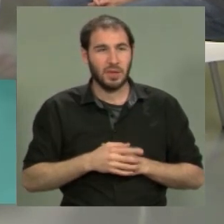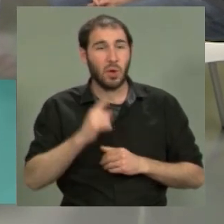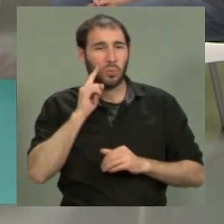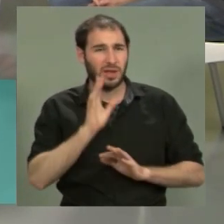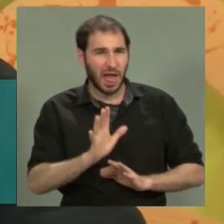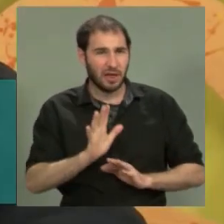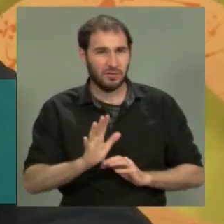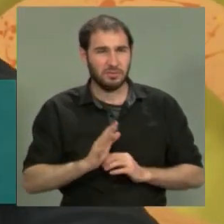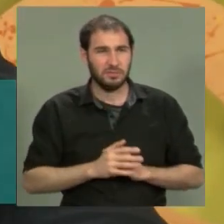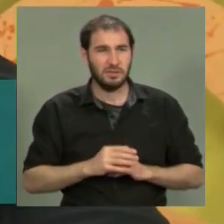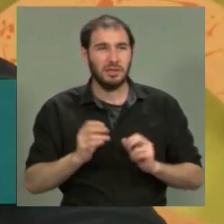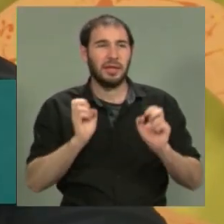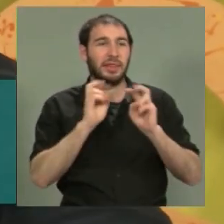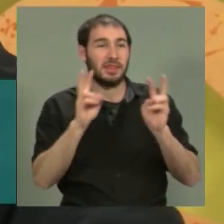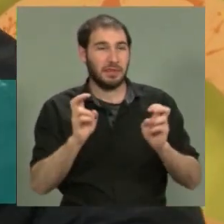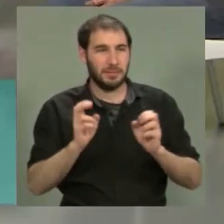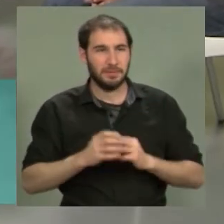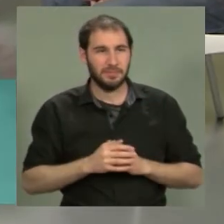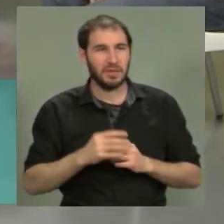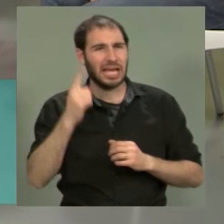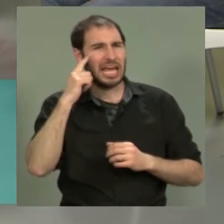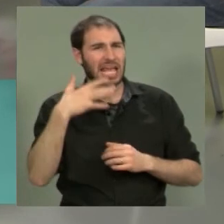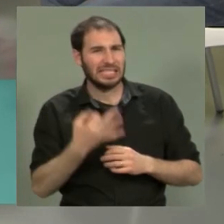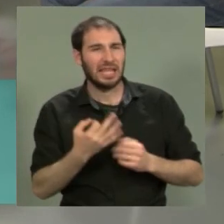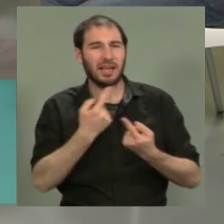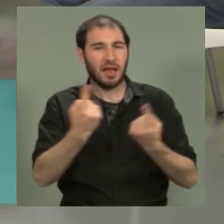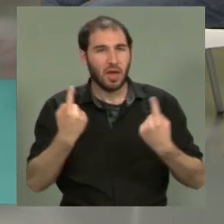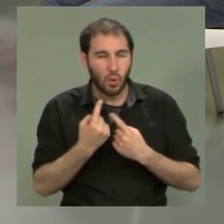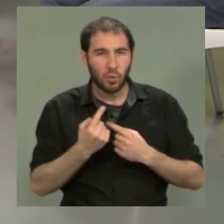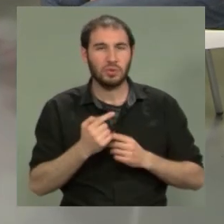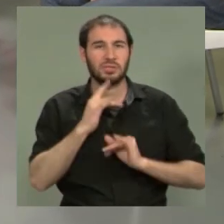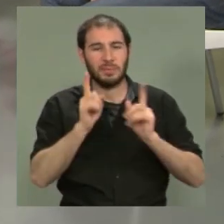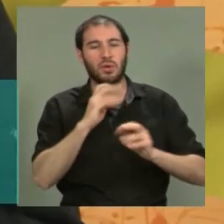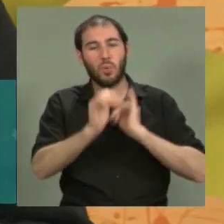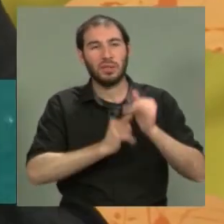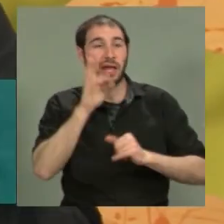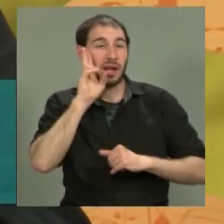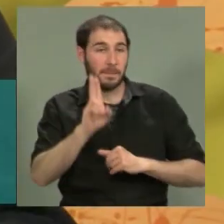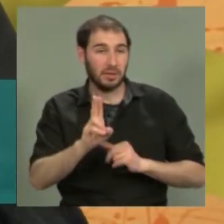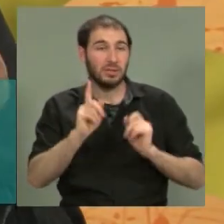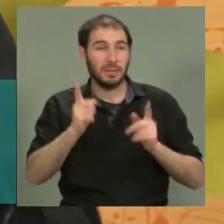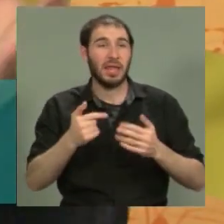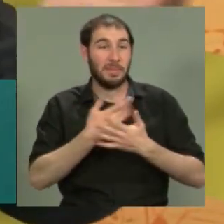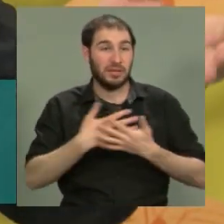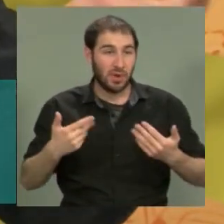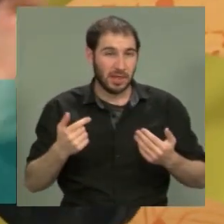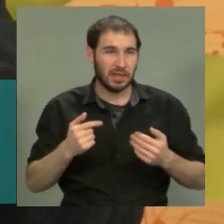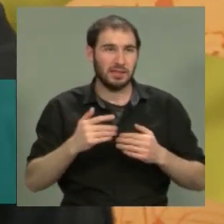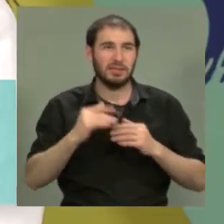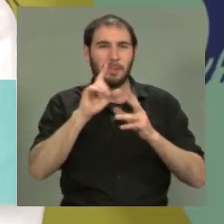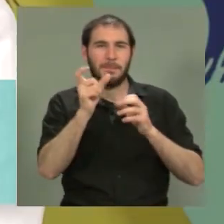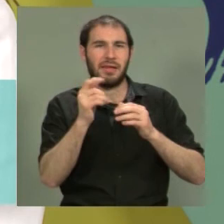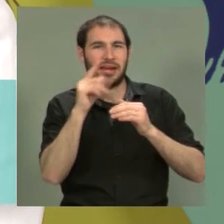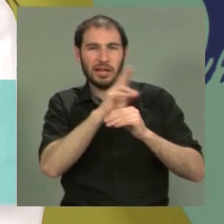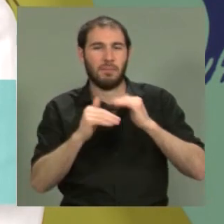Cuidado cuando en esto de las creencias de cada uno y que se plantea también esto del respeto también a la espiritualidad que trasciende el concepto